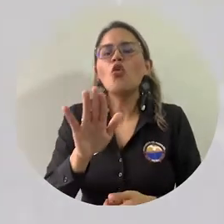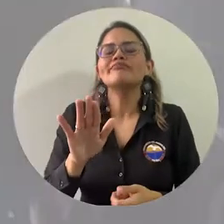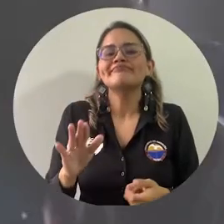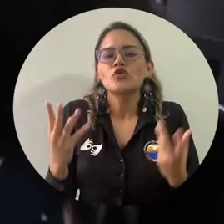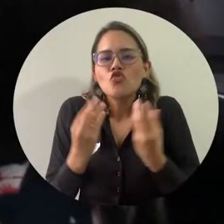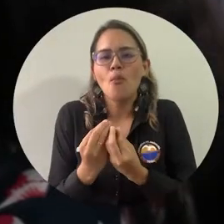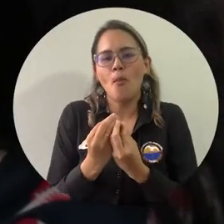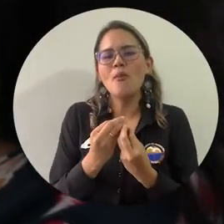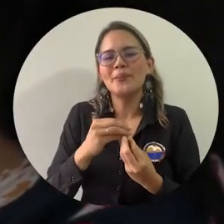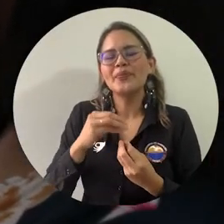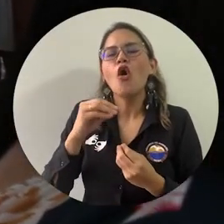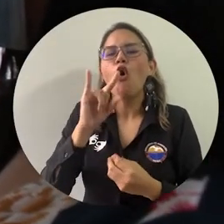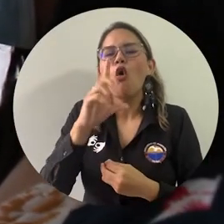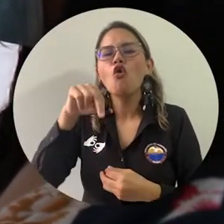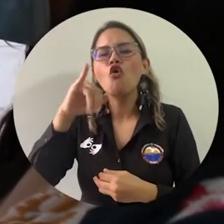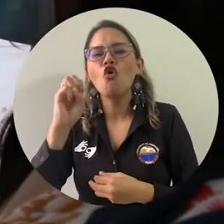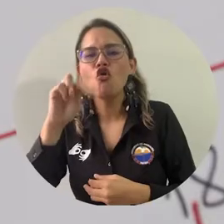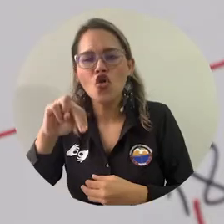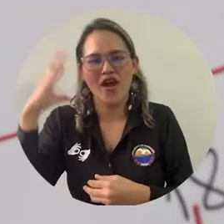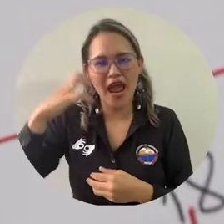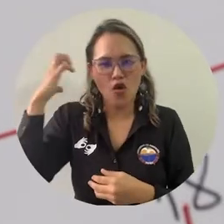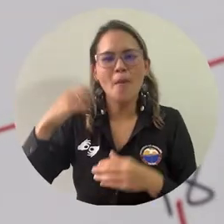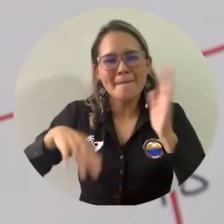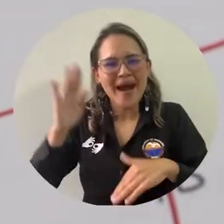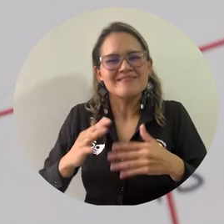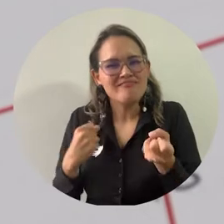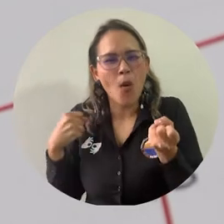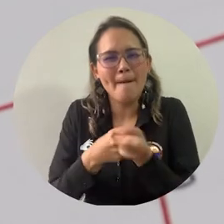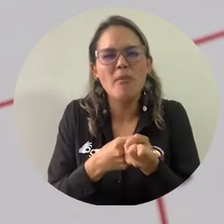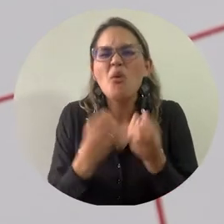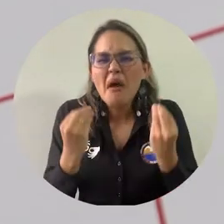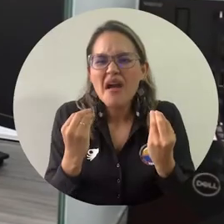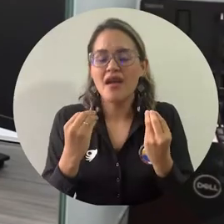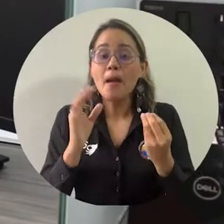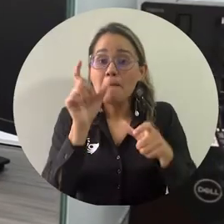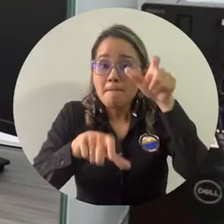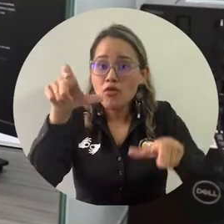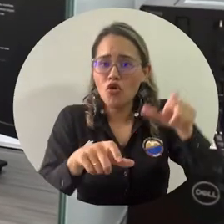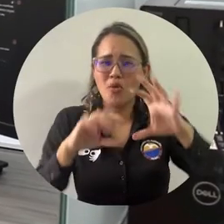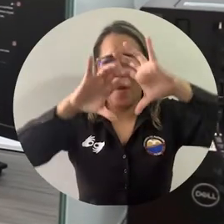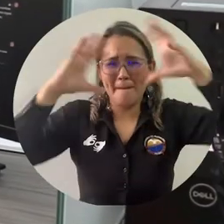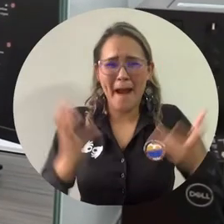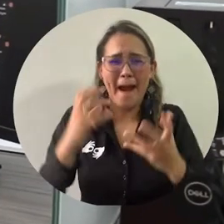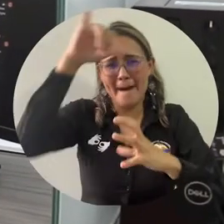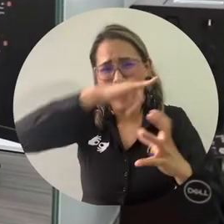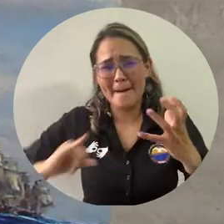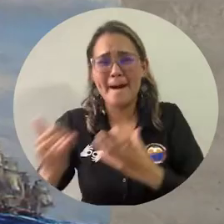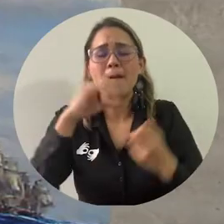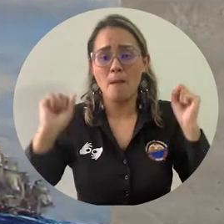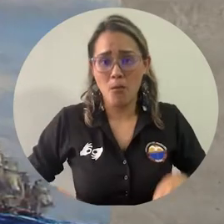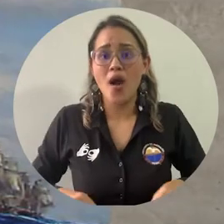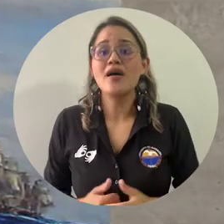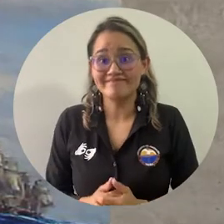trabajadores de Unimagdalena enriquezcan su quehacer con experiencias en pro de la internacionalización institucional. Desde sus experiencias nos